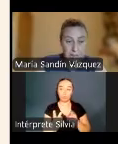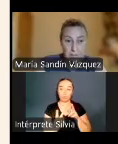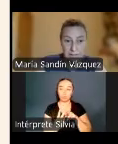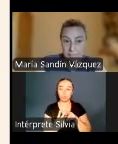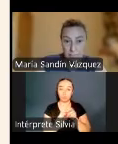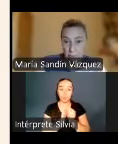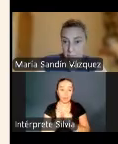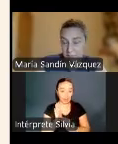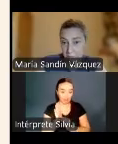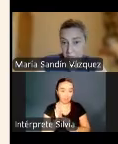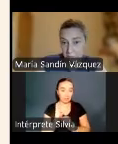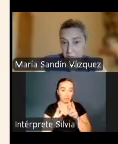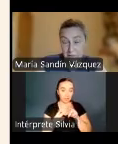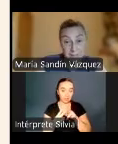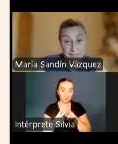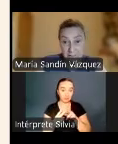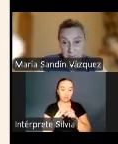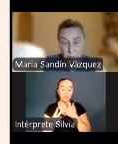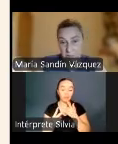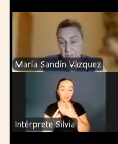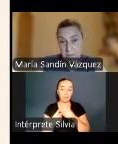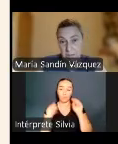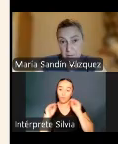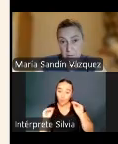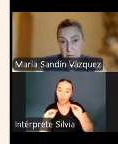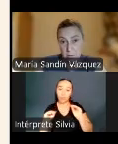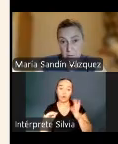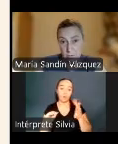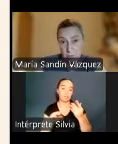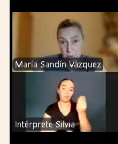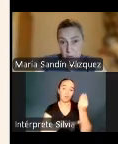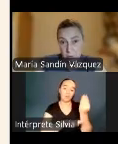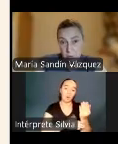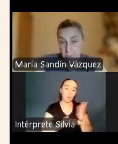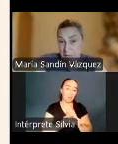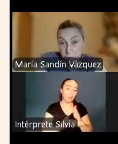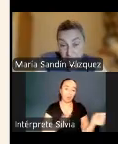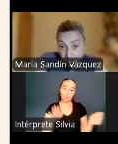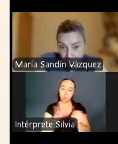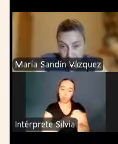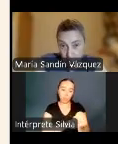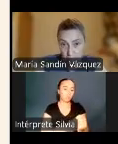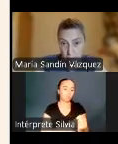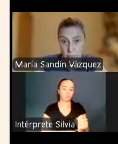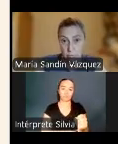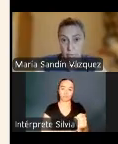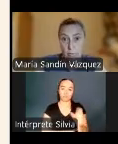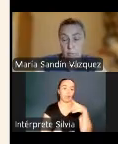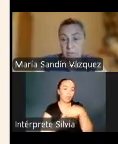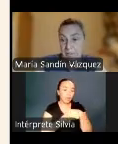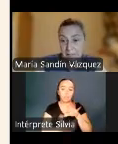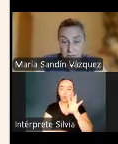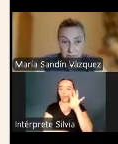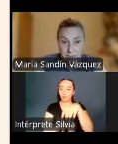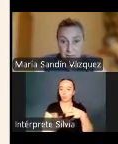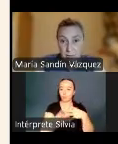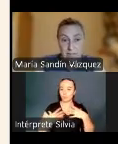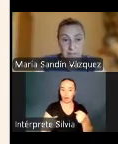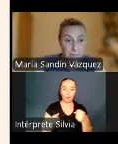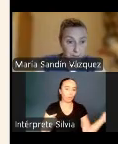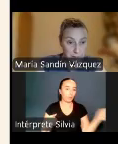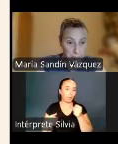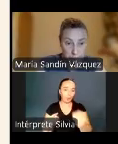medidas que hablan es formación e integrar las figuras de mediación como en los centros de salud como